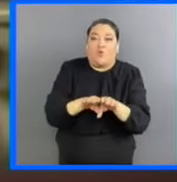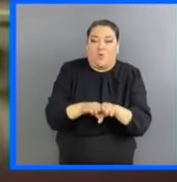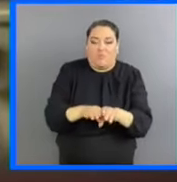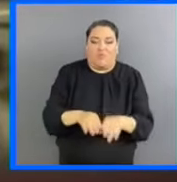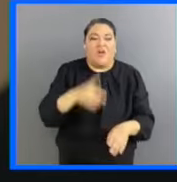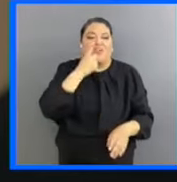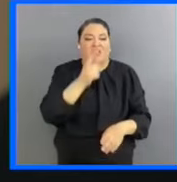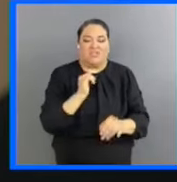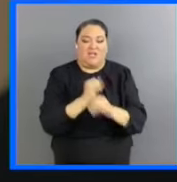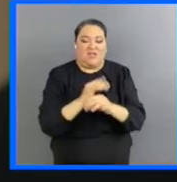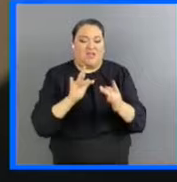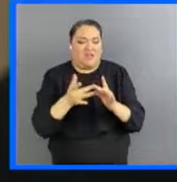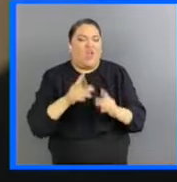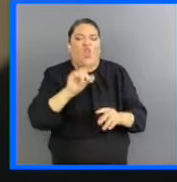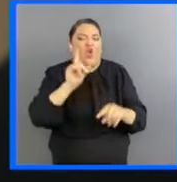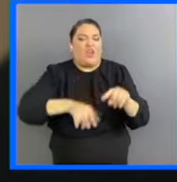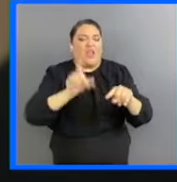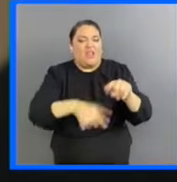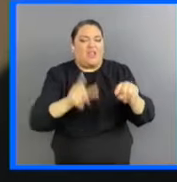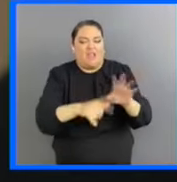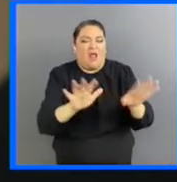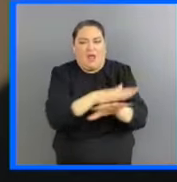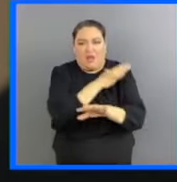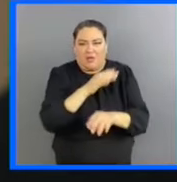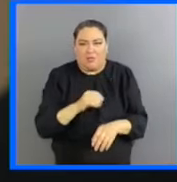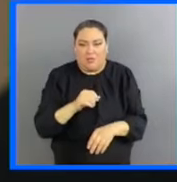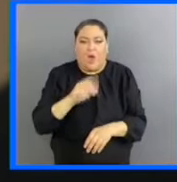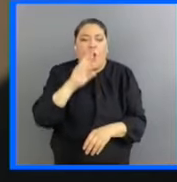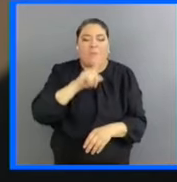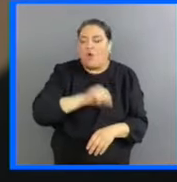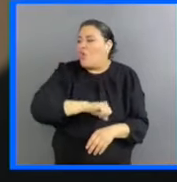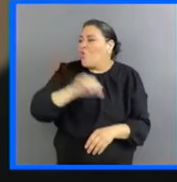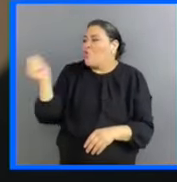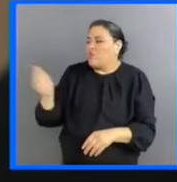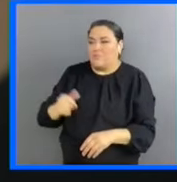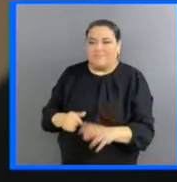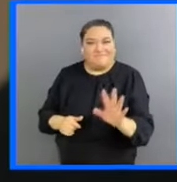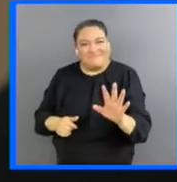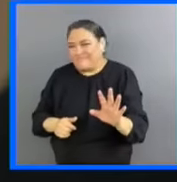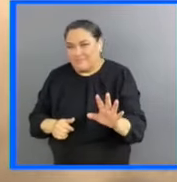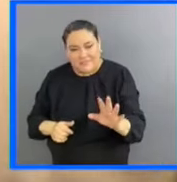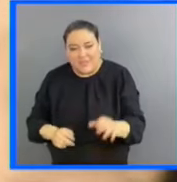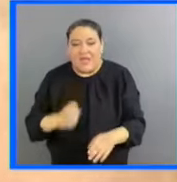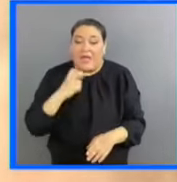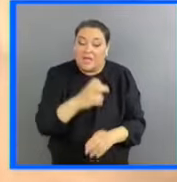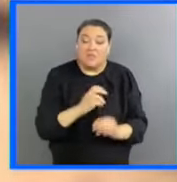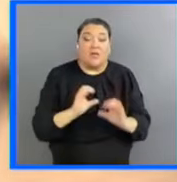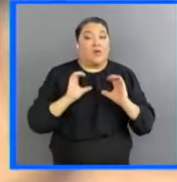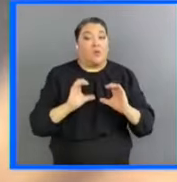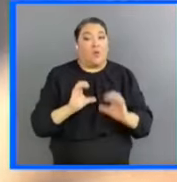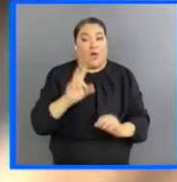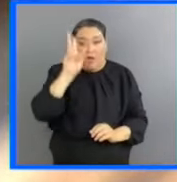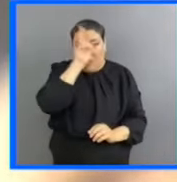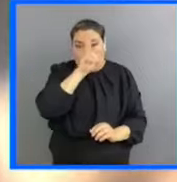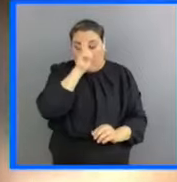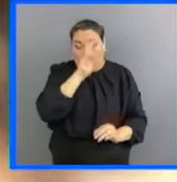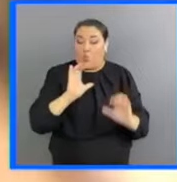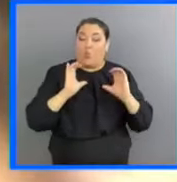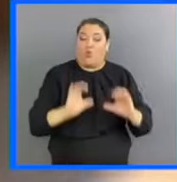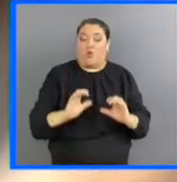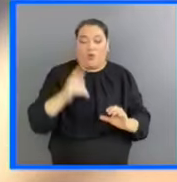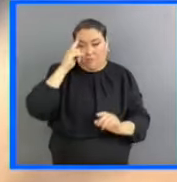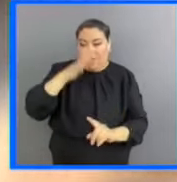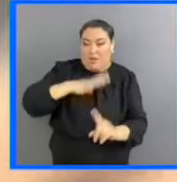los cambios, ni tampoco apostar por un furor, sino a tomarlas con reserva y criterio para resolver problemas sociales o incluso